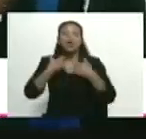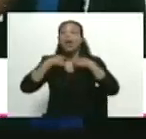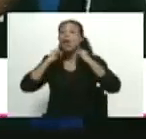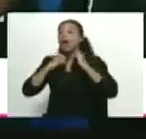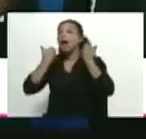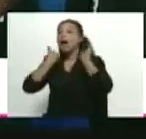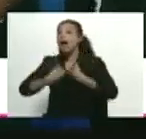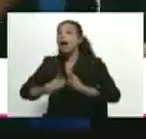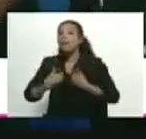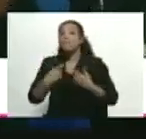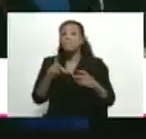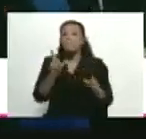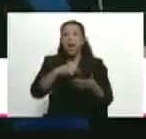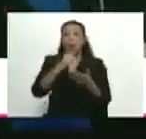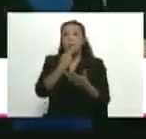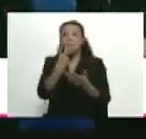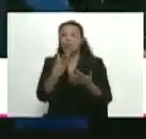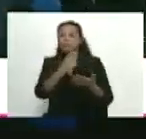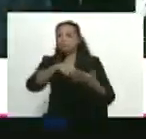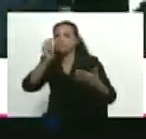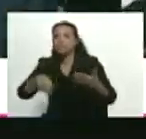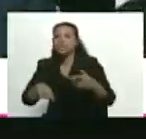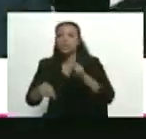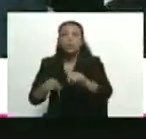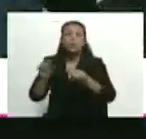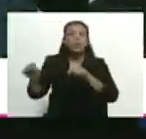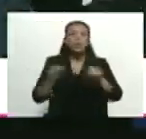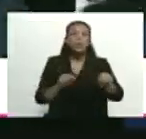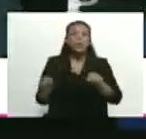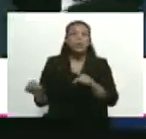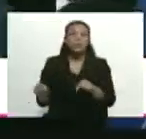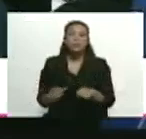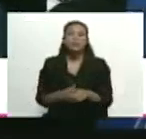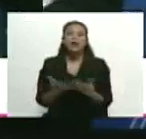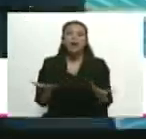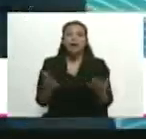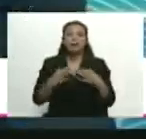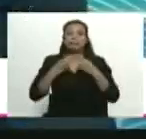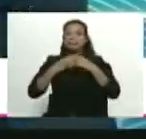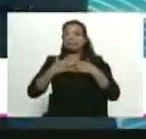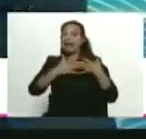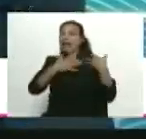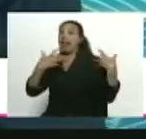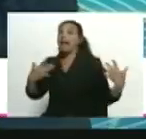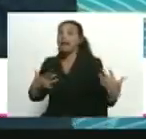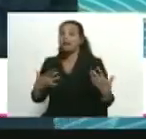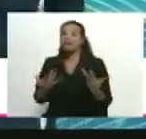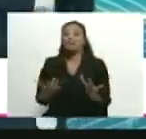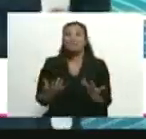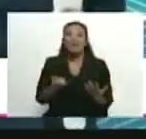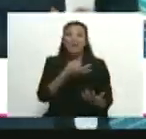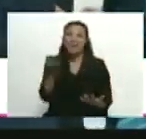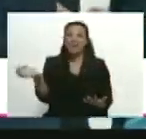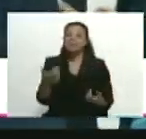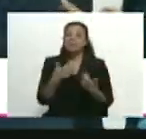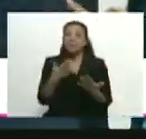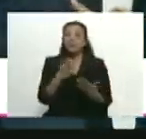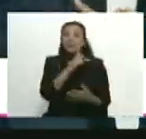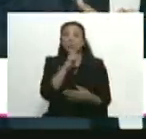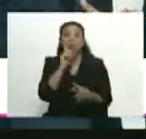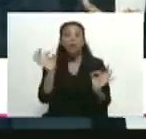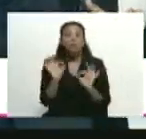dos, tres, ¡ah! Y tú por aquí, mira, está el audio así bien grande. Eso. ¿Tú no